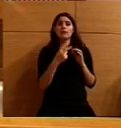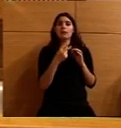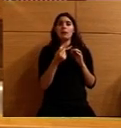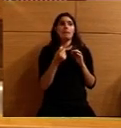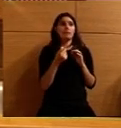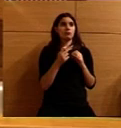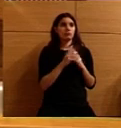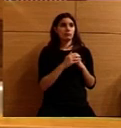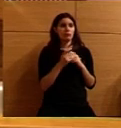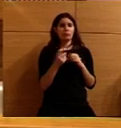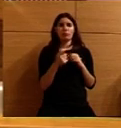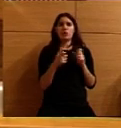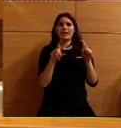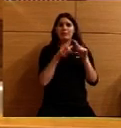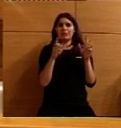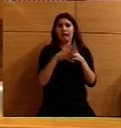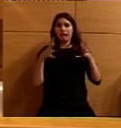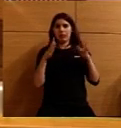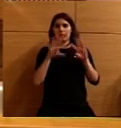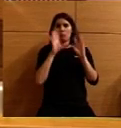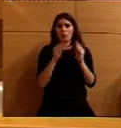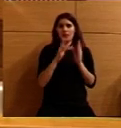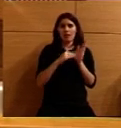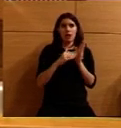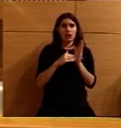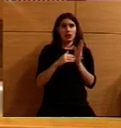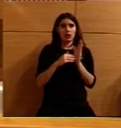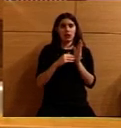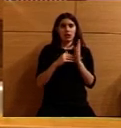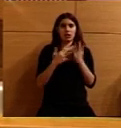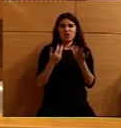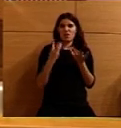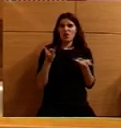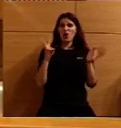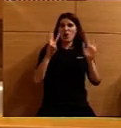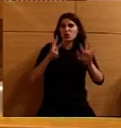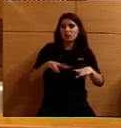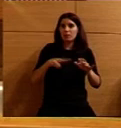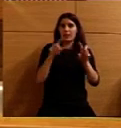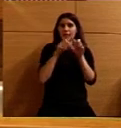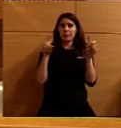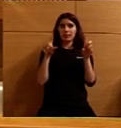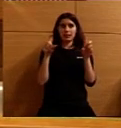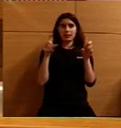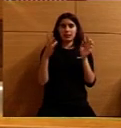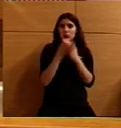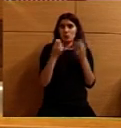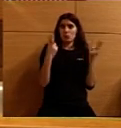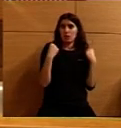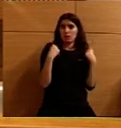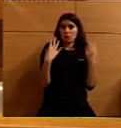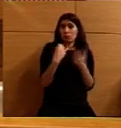hay pocas empresas grandes en la provincia y entonces los 8.000 empresas que hay son en municipios, todos están